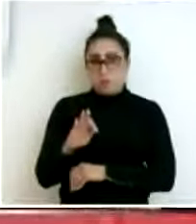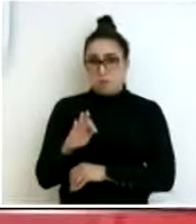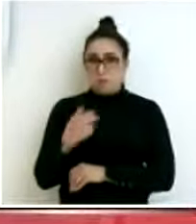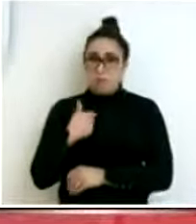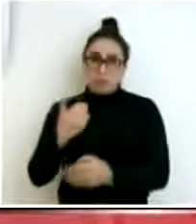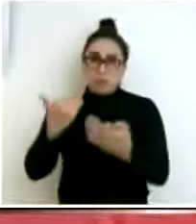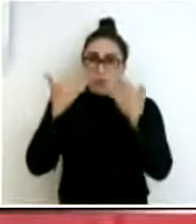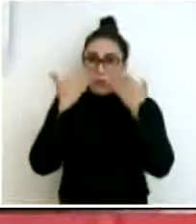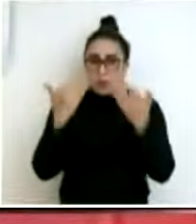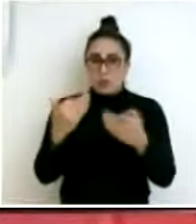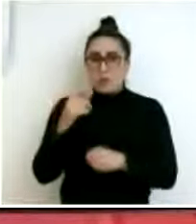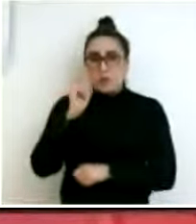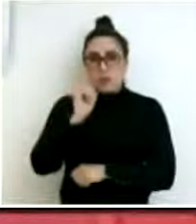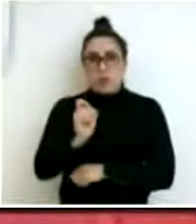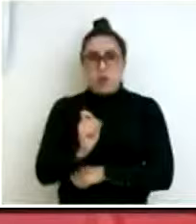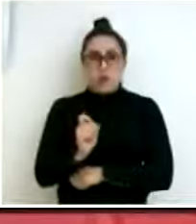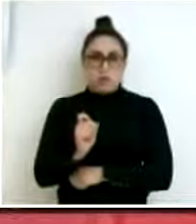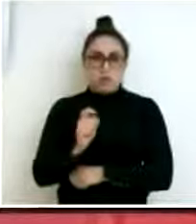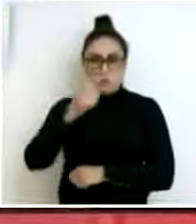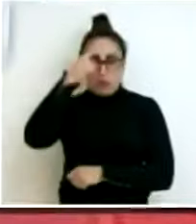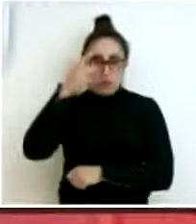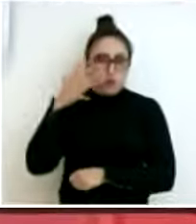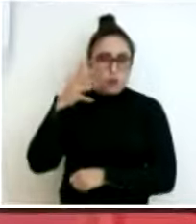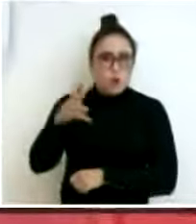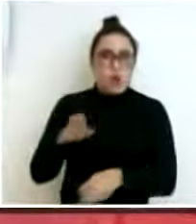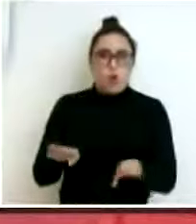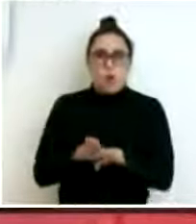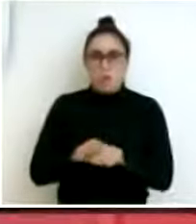podemos actuar con visión de futuro.